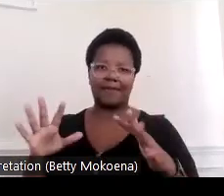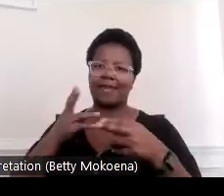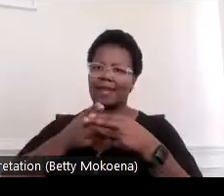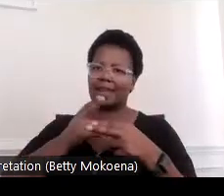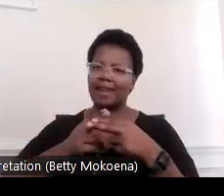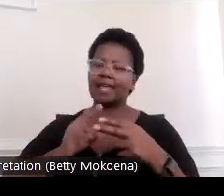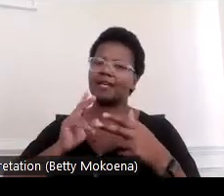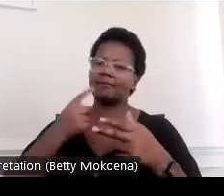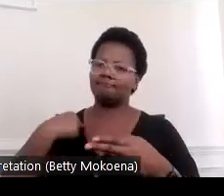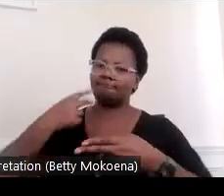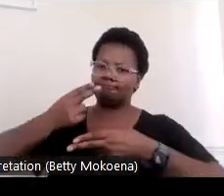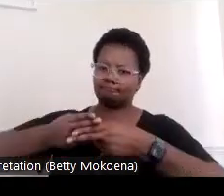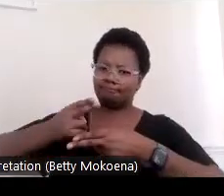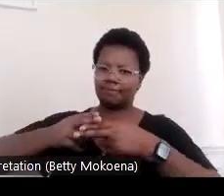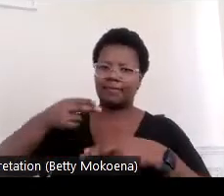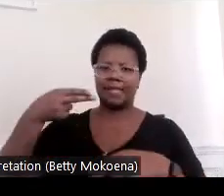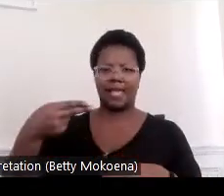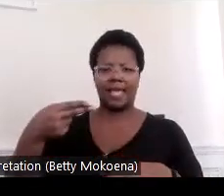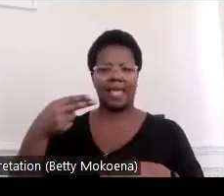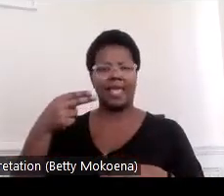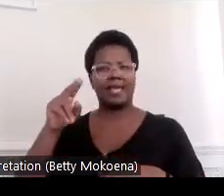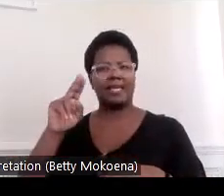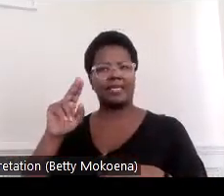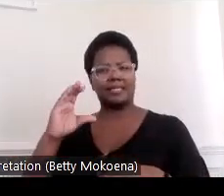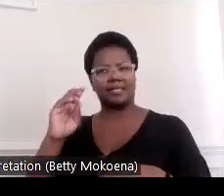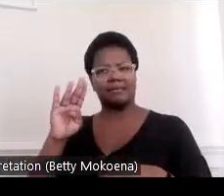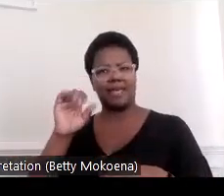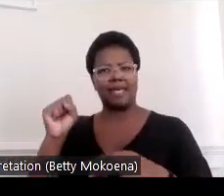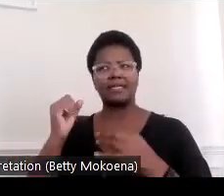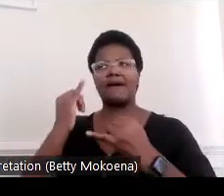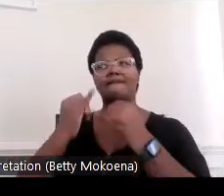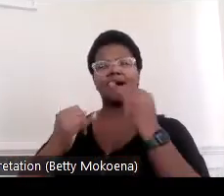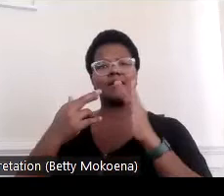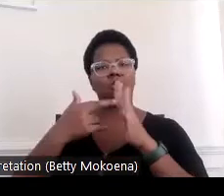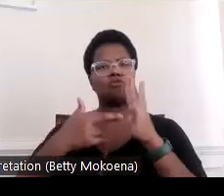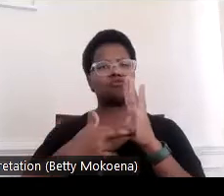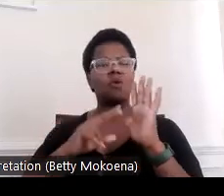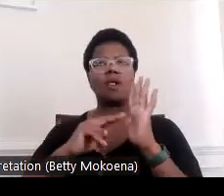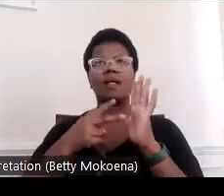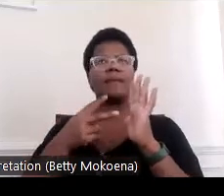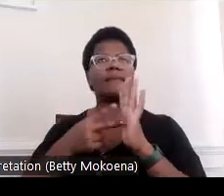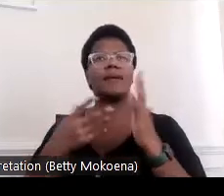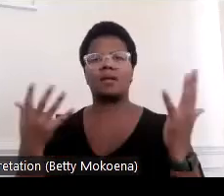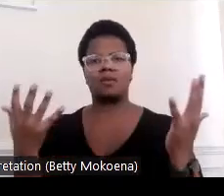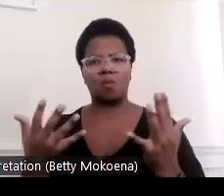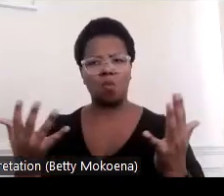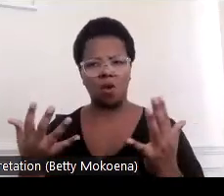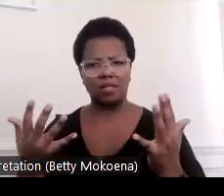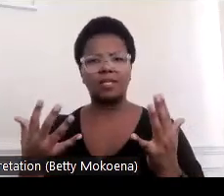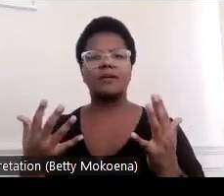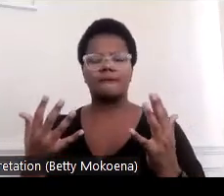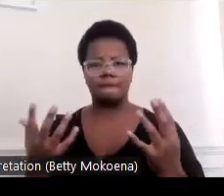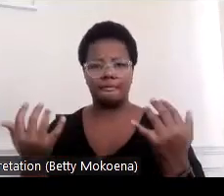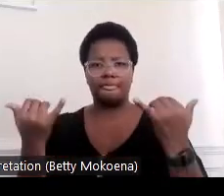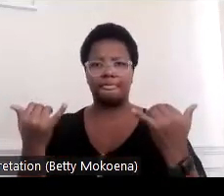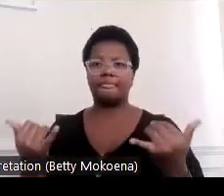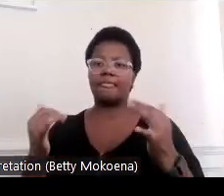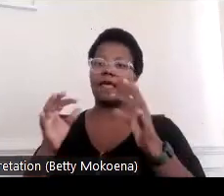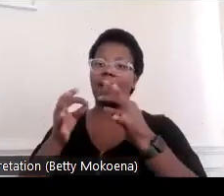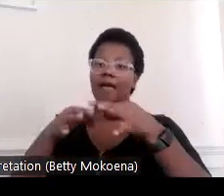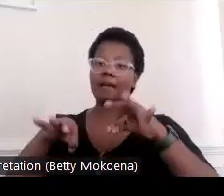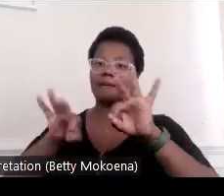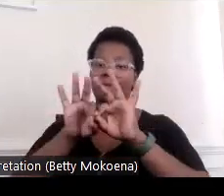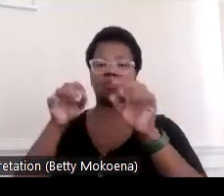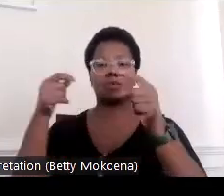esta este acrónimo verdad regla de final hsbs bueno Cuál es la regla bueno